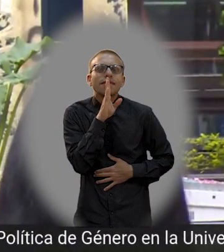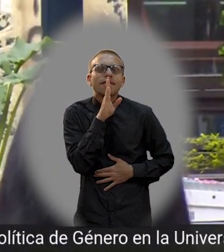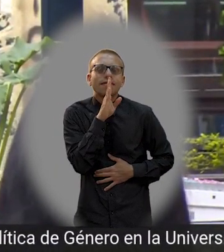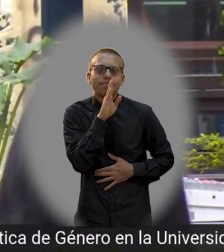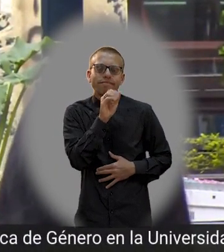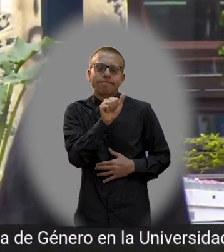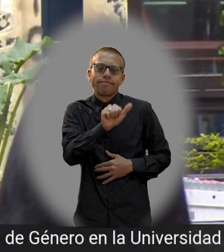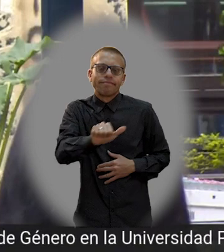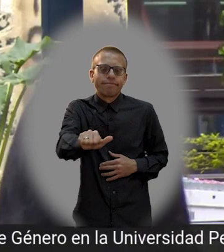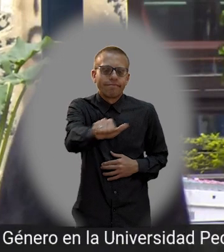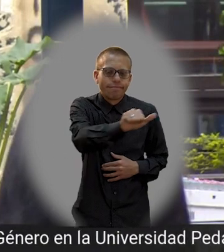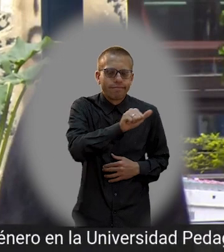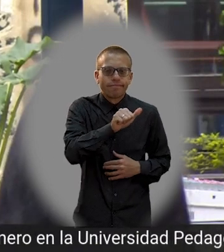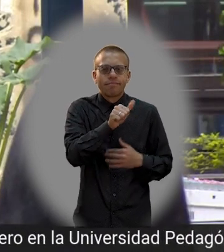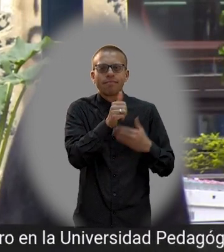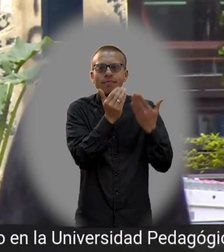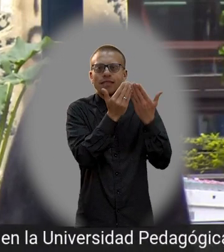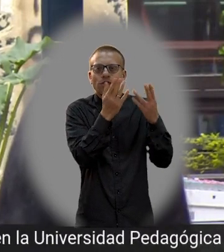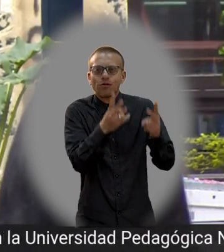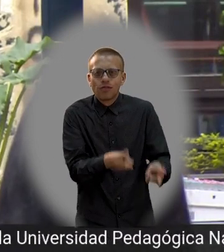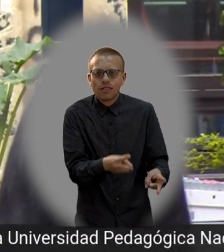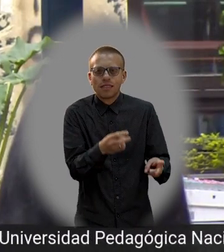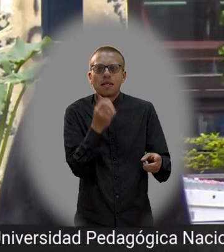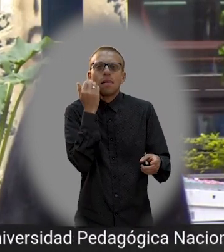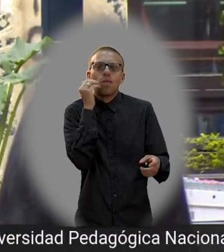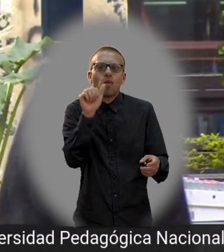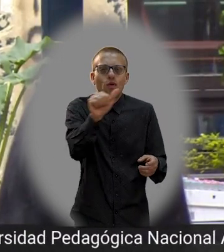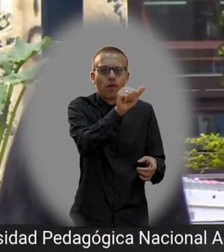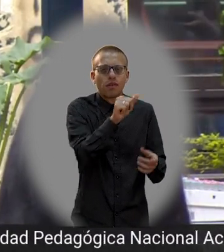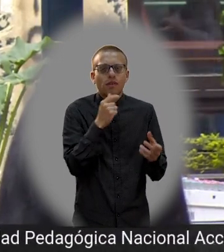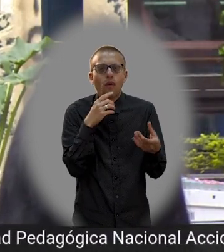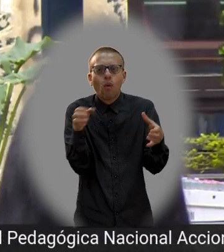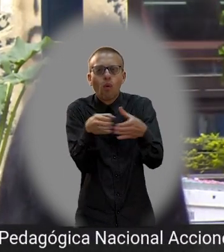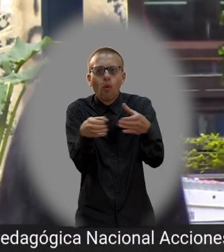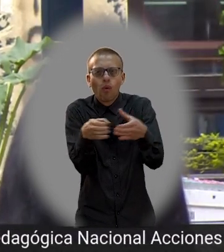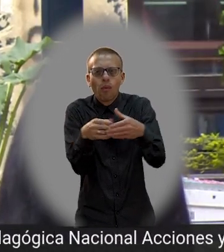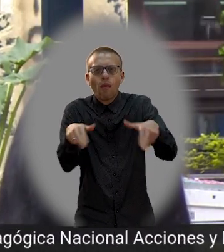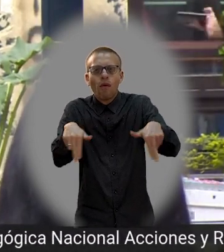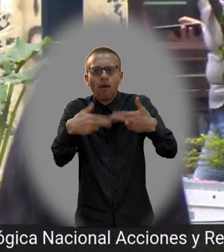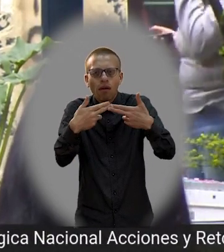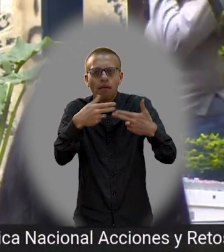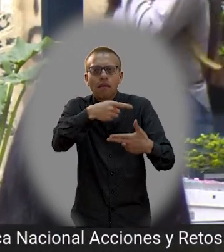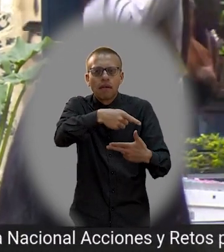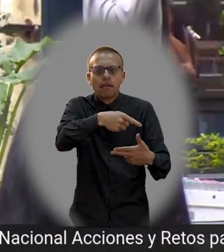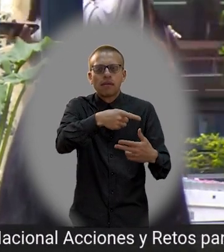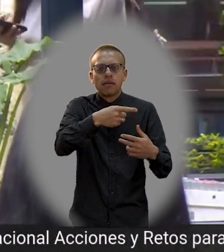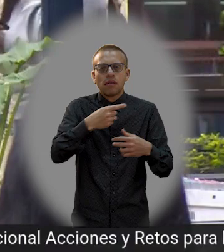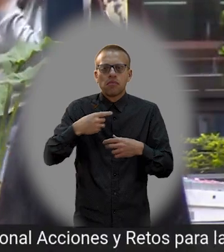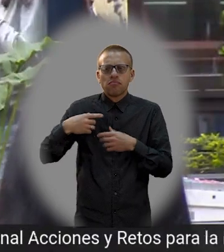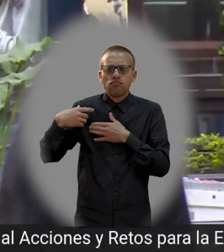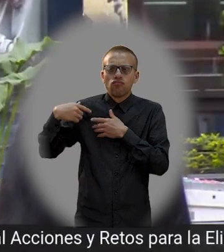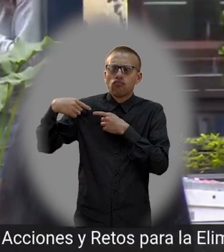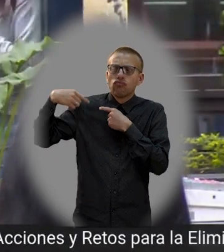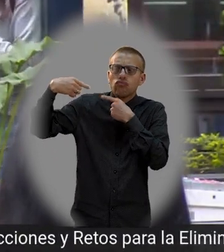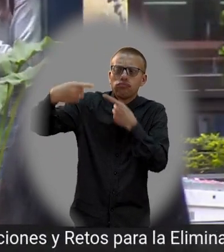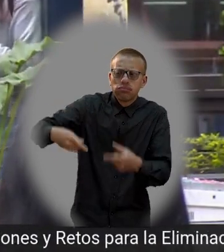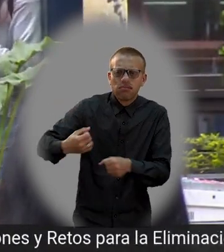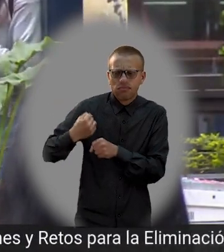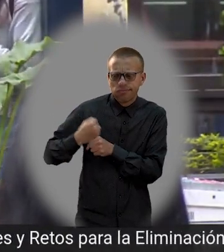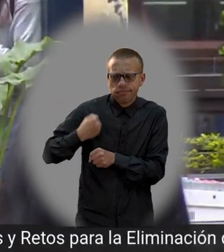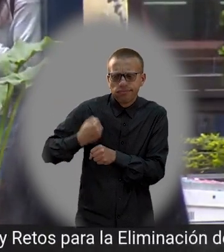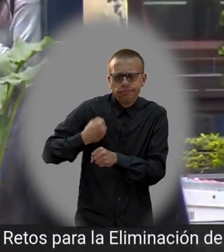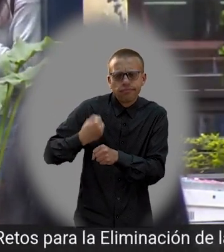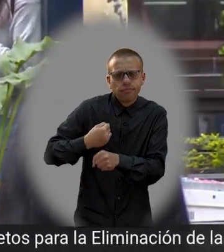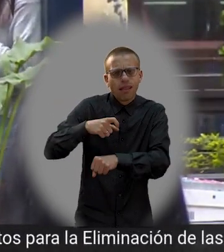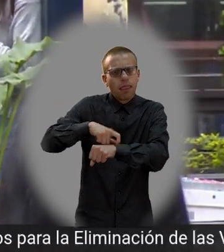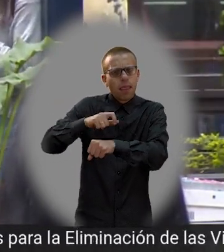las estudiantes, las mujeres, el grupo de género, que viene trabajando esto desde hace mucho tiempo. A mí no